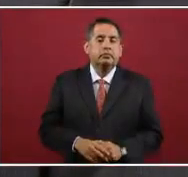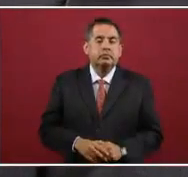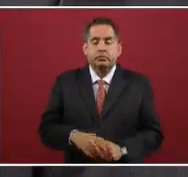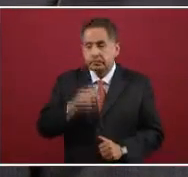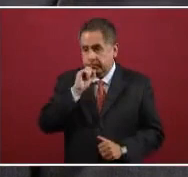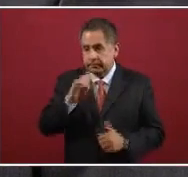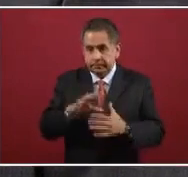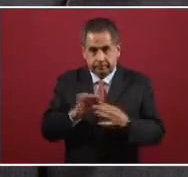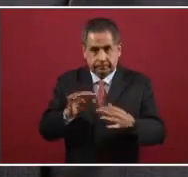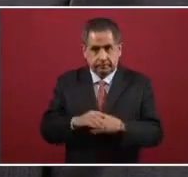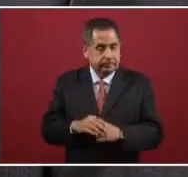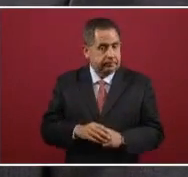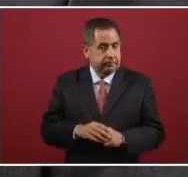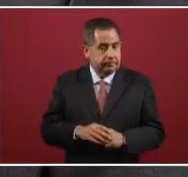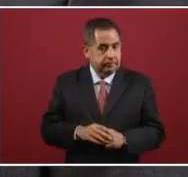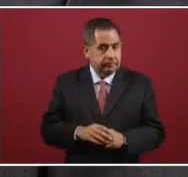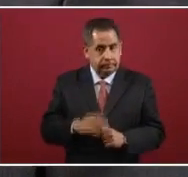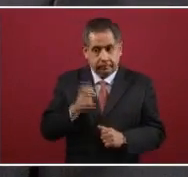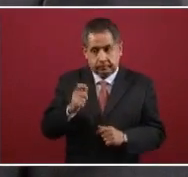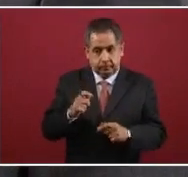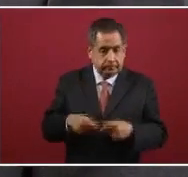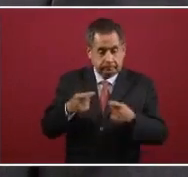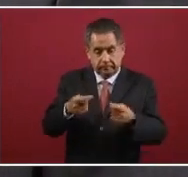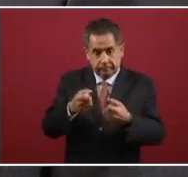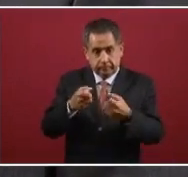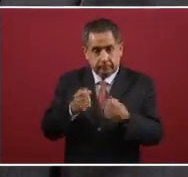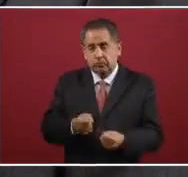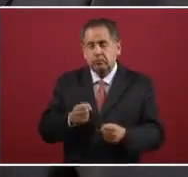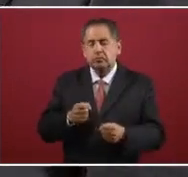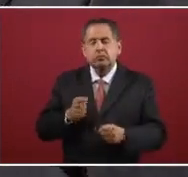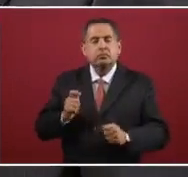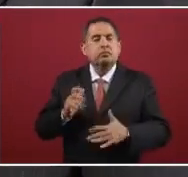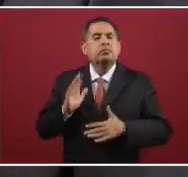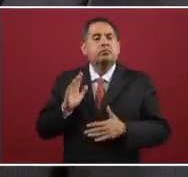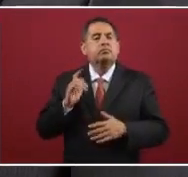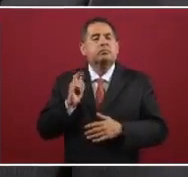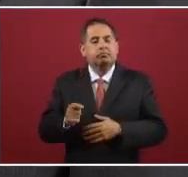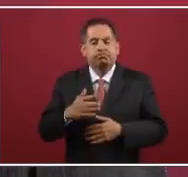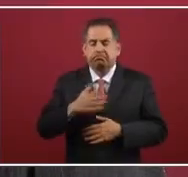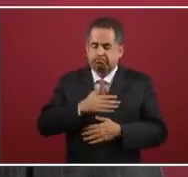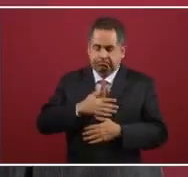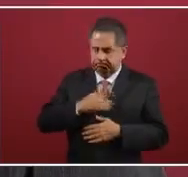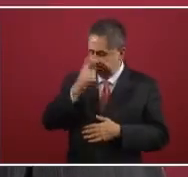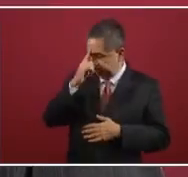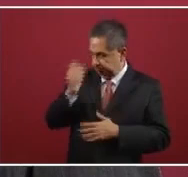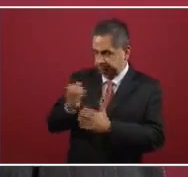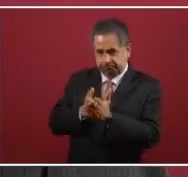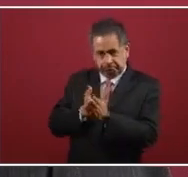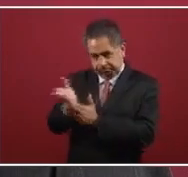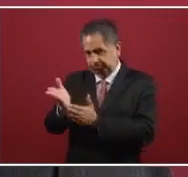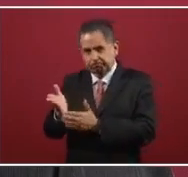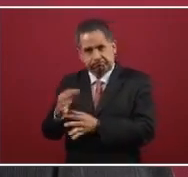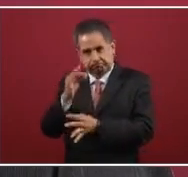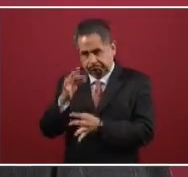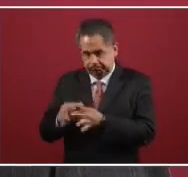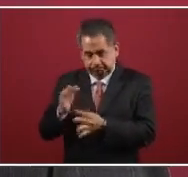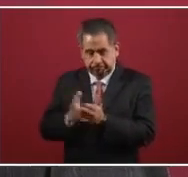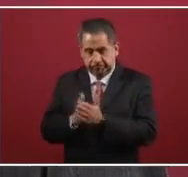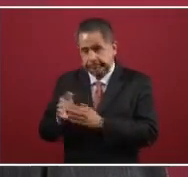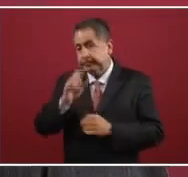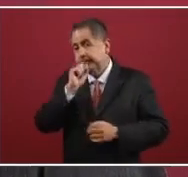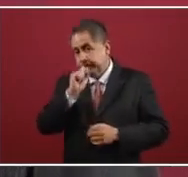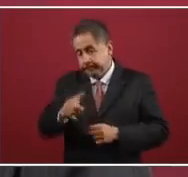además de darles esa garantía que tiene que ver con nuestras convicciones, con nuestros principios,